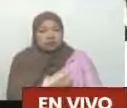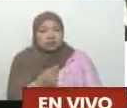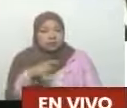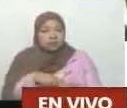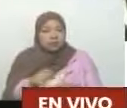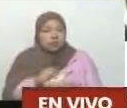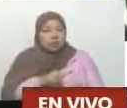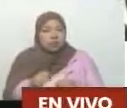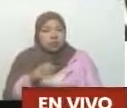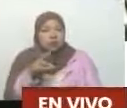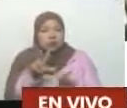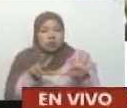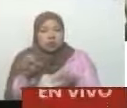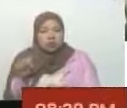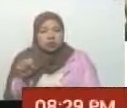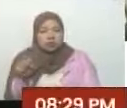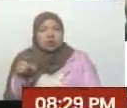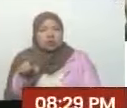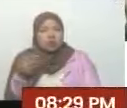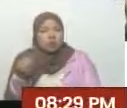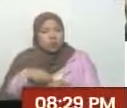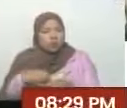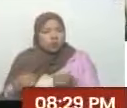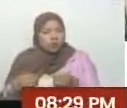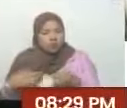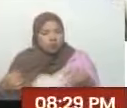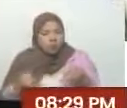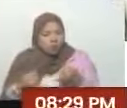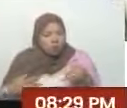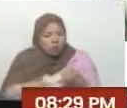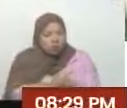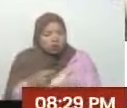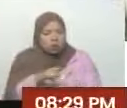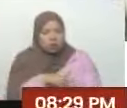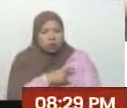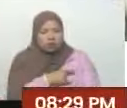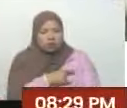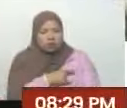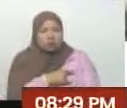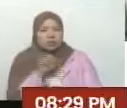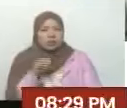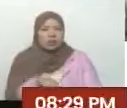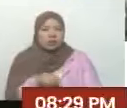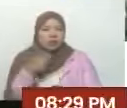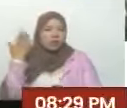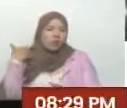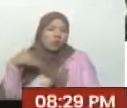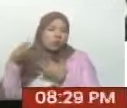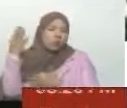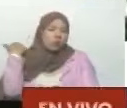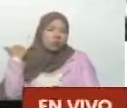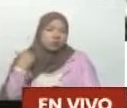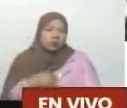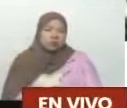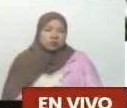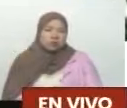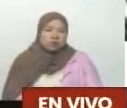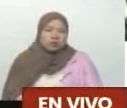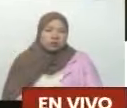del Movimiento 80, fundador del Movimiento 80, ¿verdad? Sí, fundador del Movimiento 80. Fundador del Movimiento 80. Delegado del